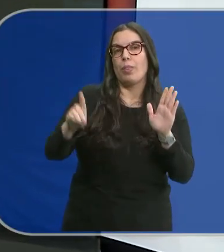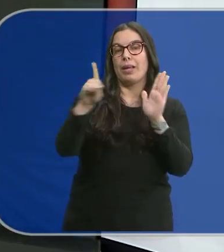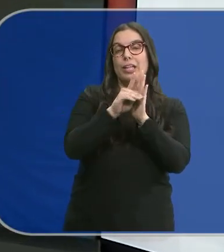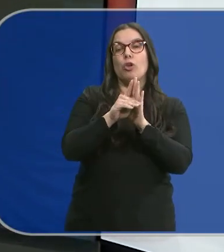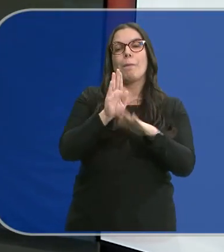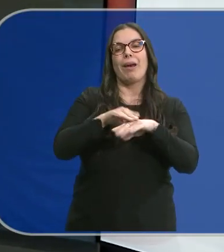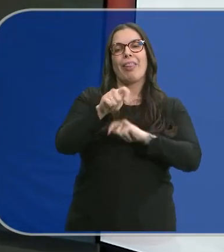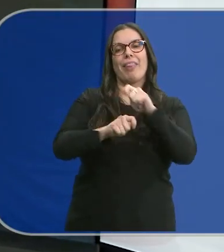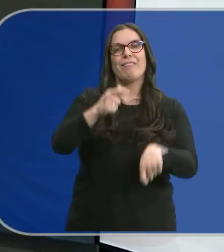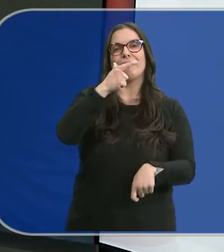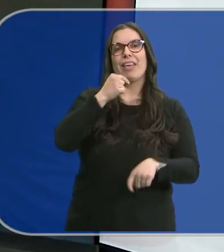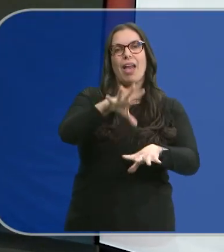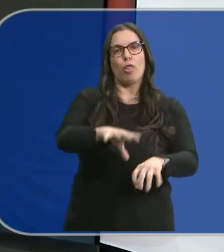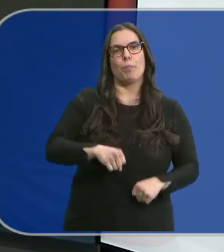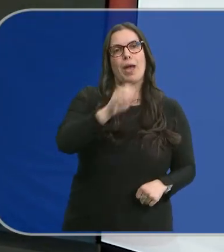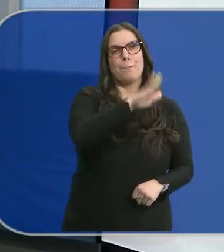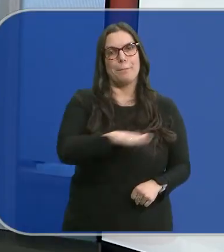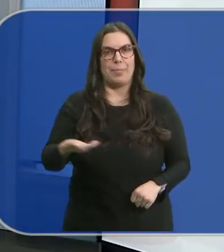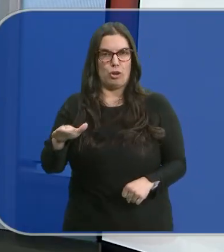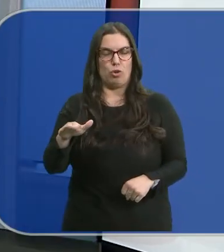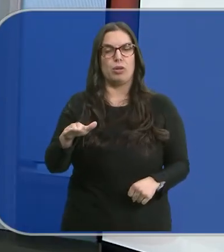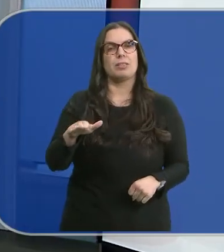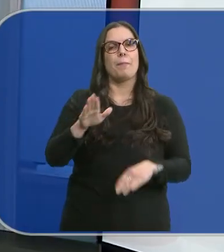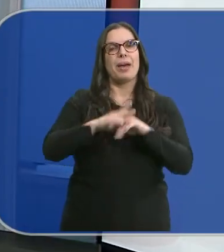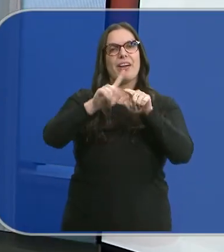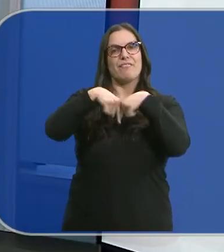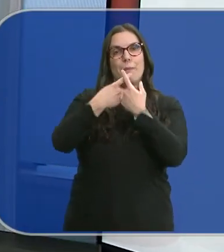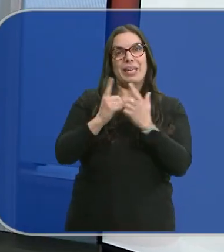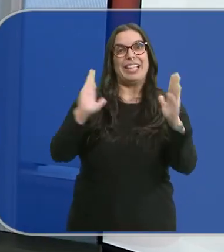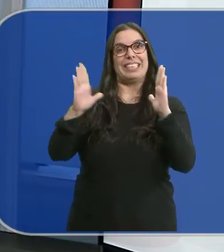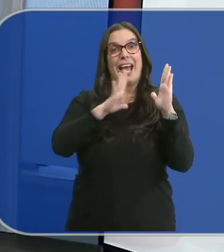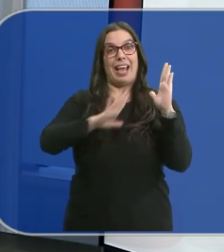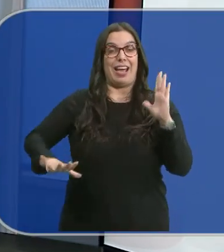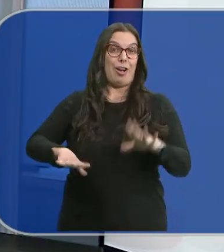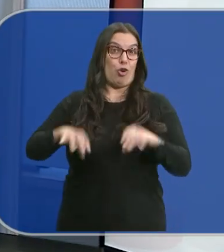que facilita la adopción de menores no EMI a las familias de acogida.